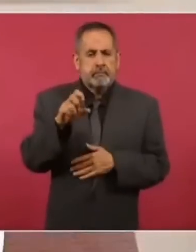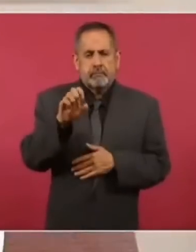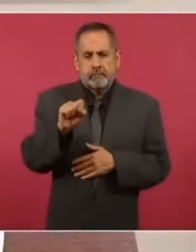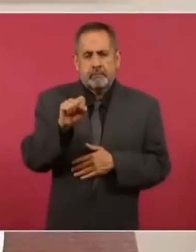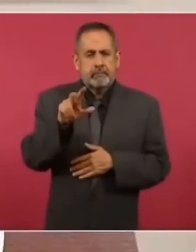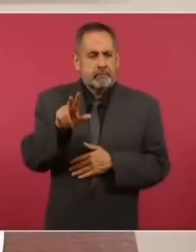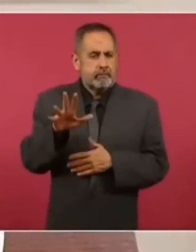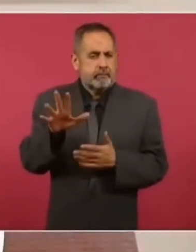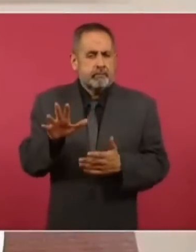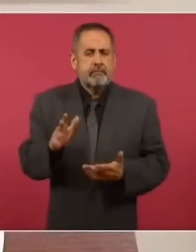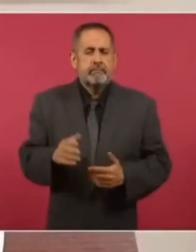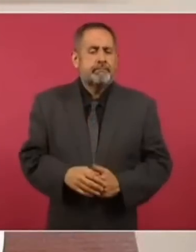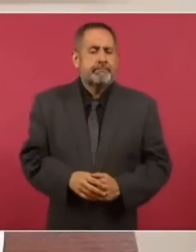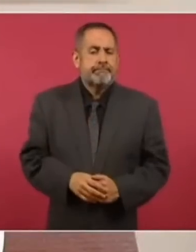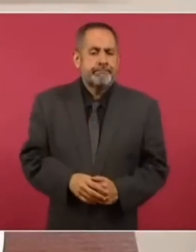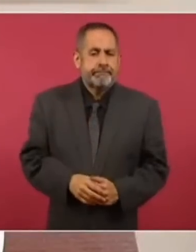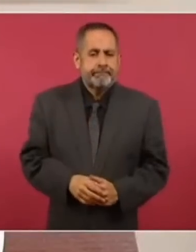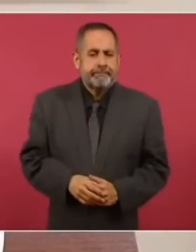2.186.000.